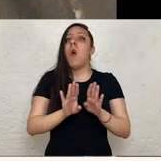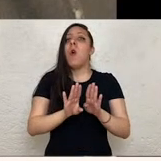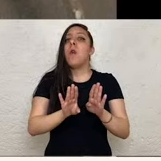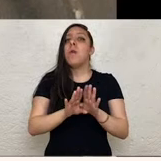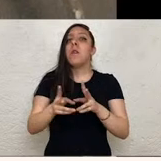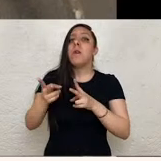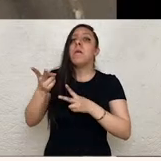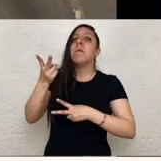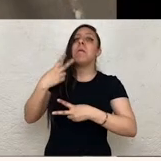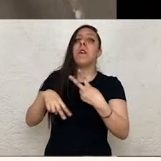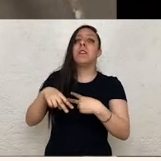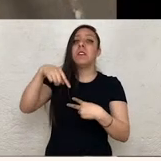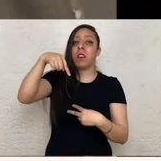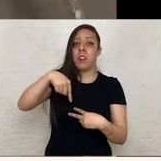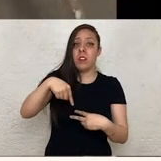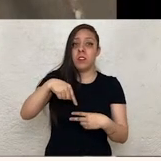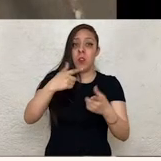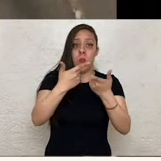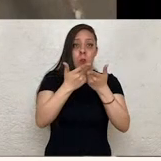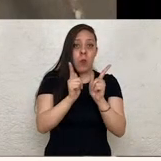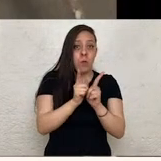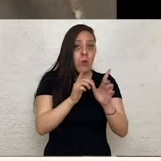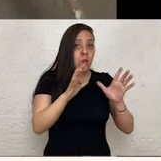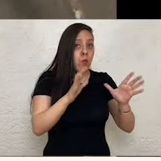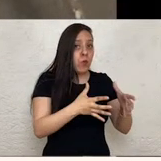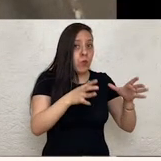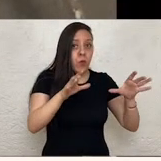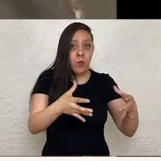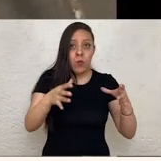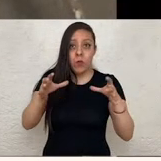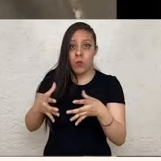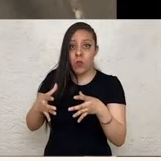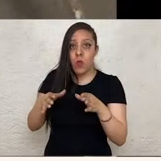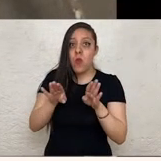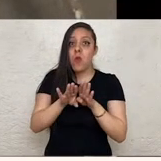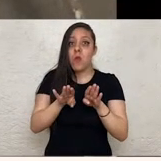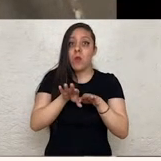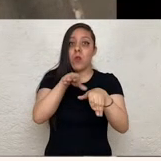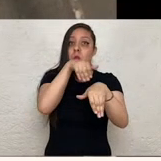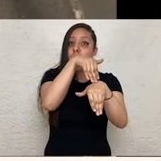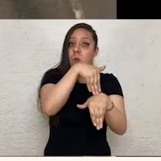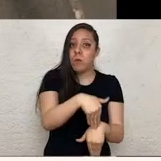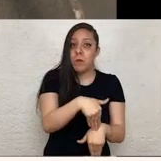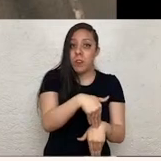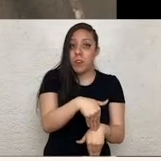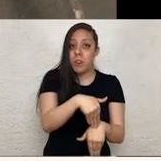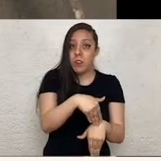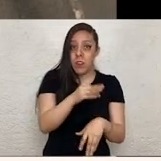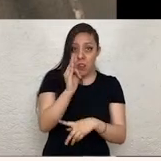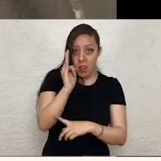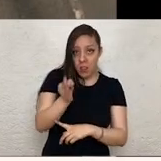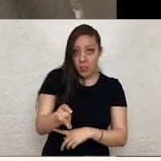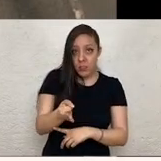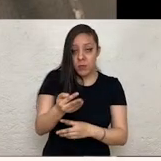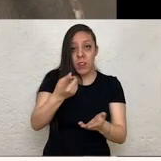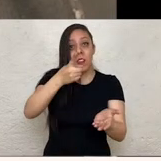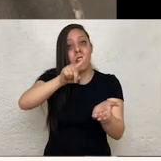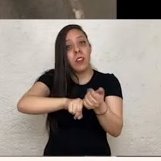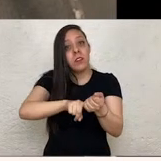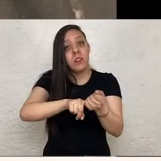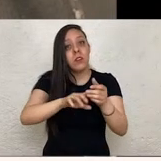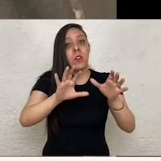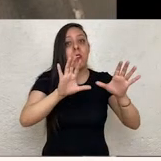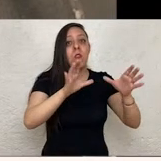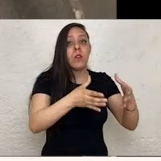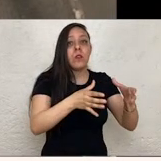came to reservation, es decir, vinieron a las reservas, se sometieron a ponerse dentro de